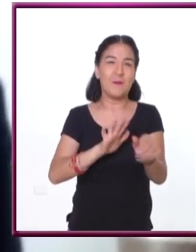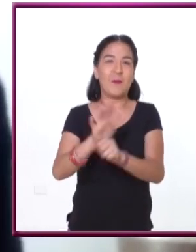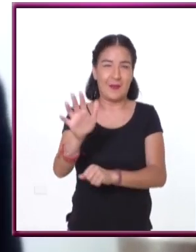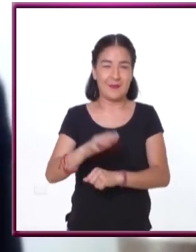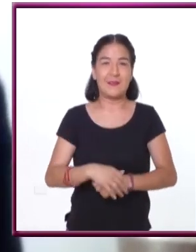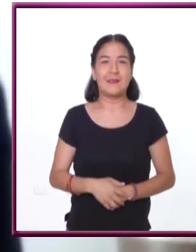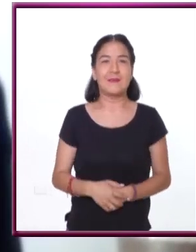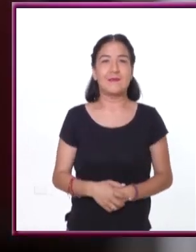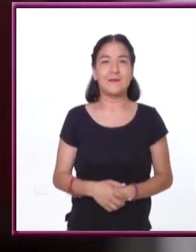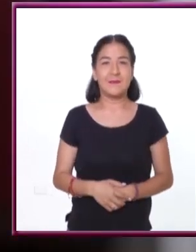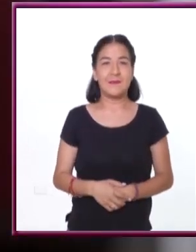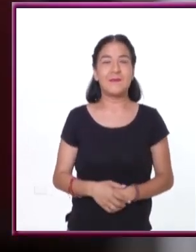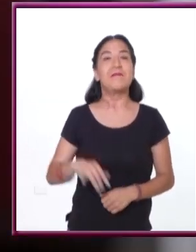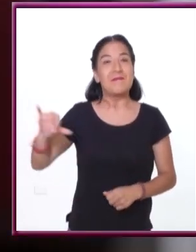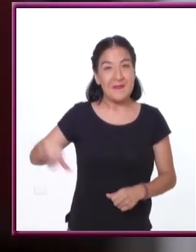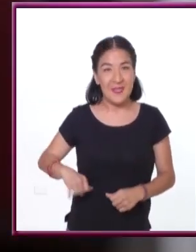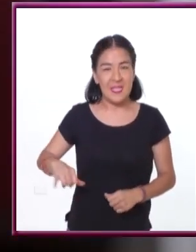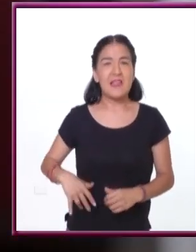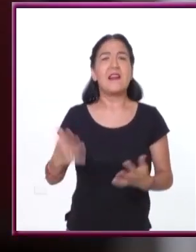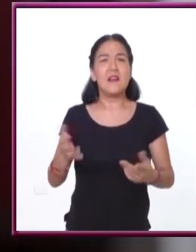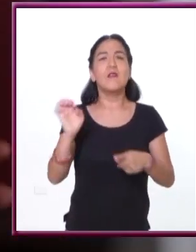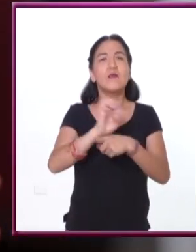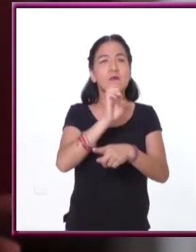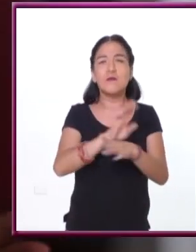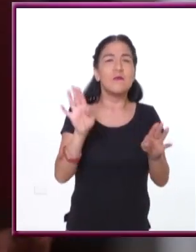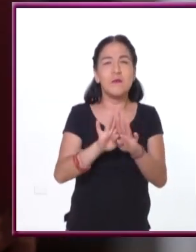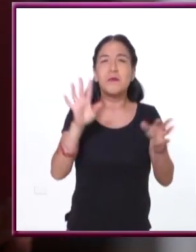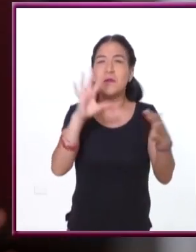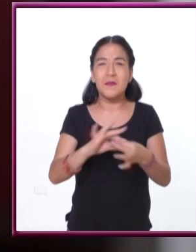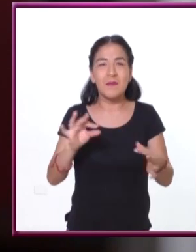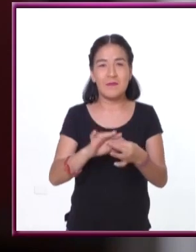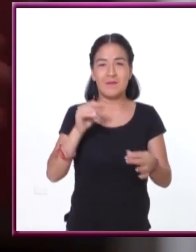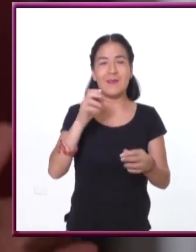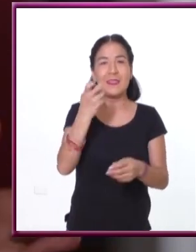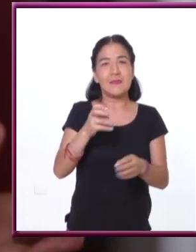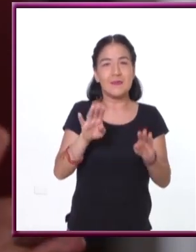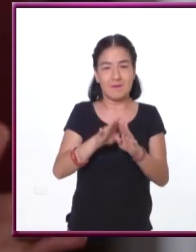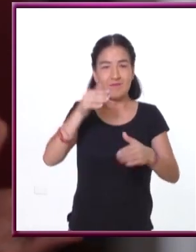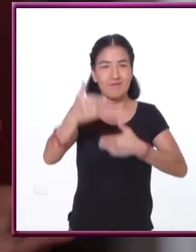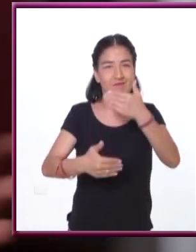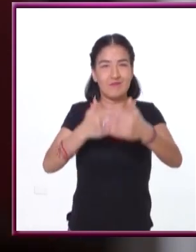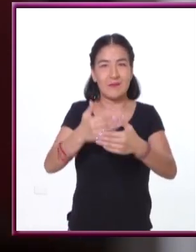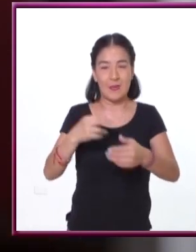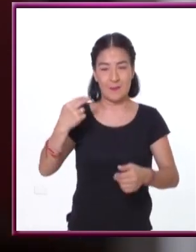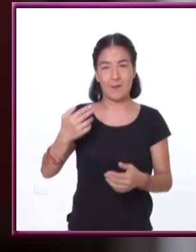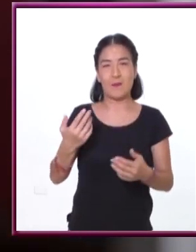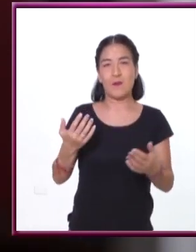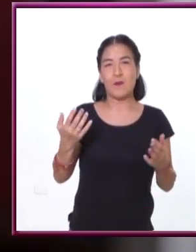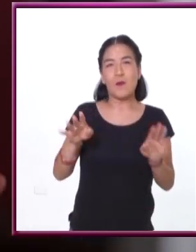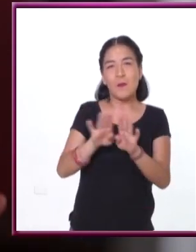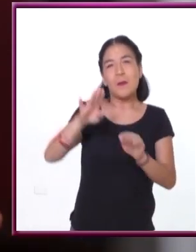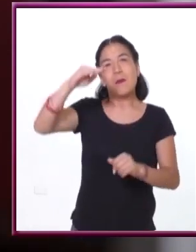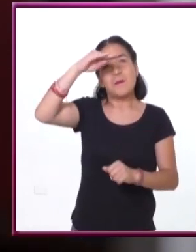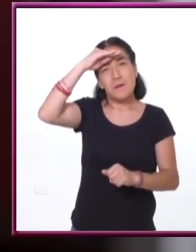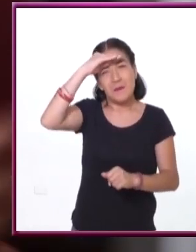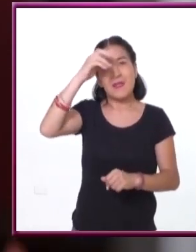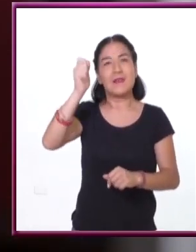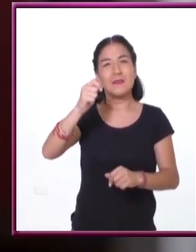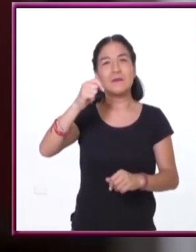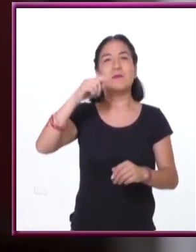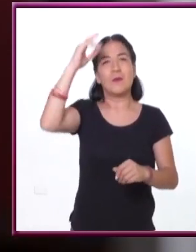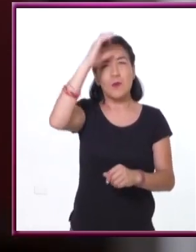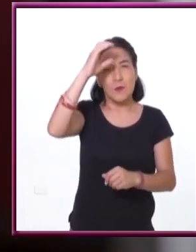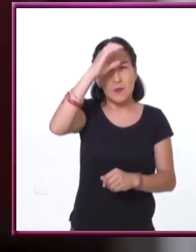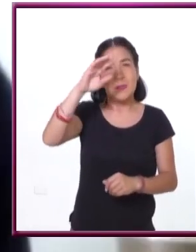términos muy generales. Qué interesante. Entonces, ¿cómo nos podría decir que construimos nosotros la conciencia pacífica y defendemos